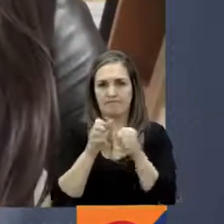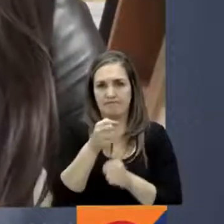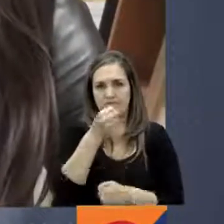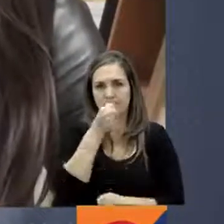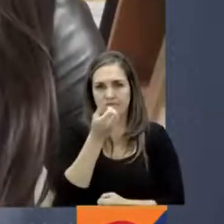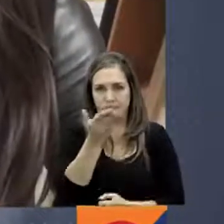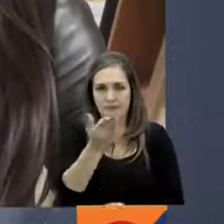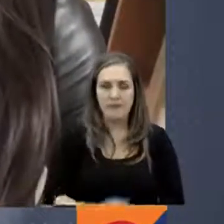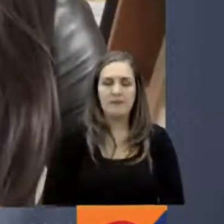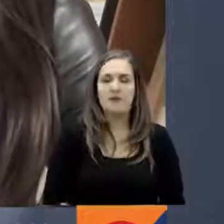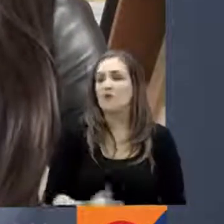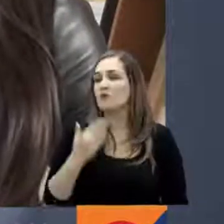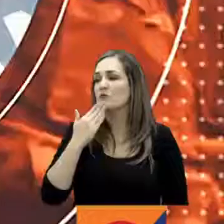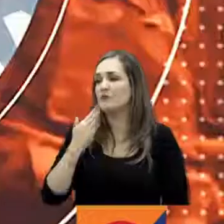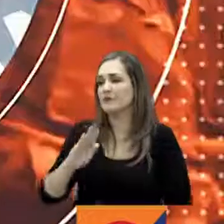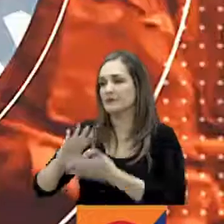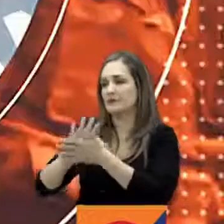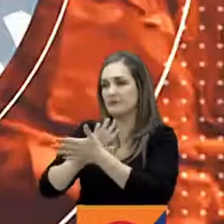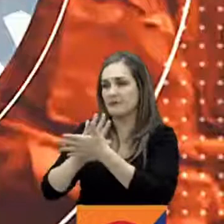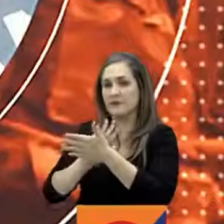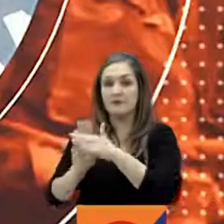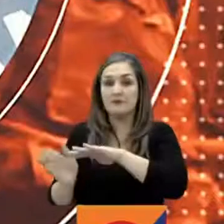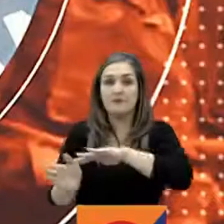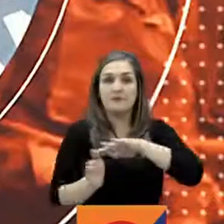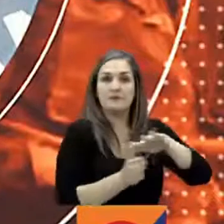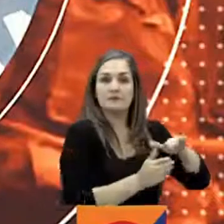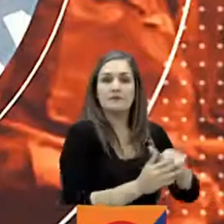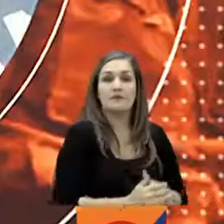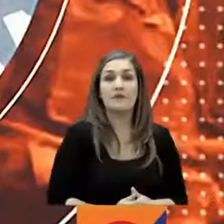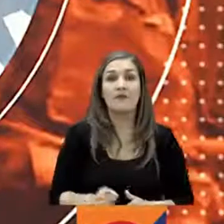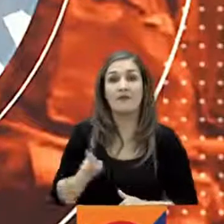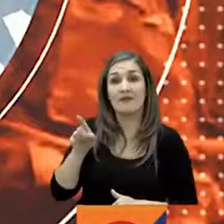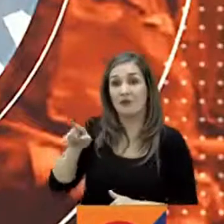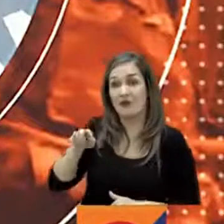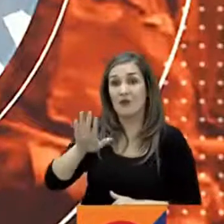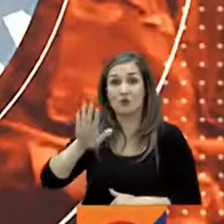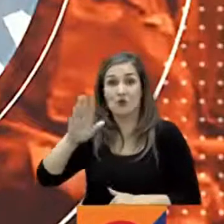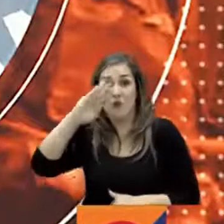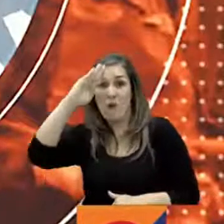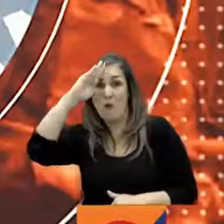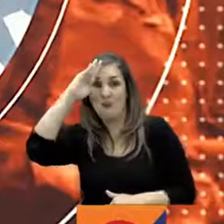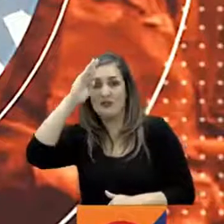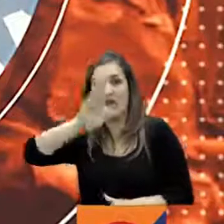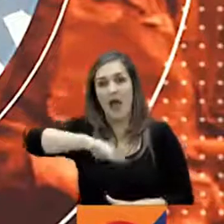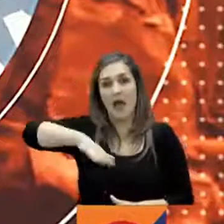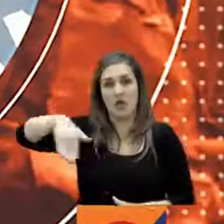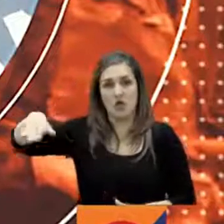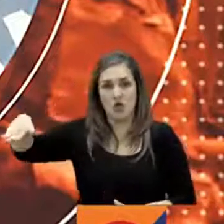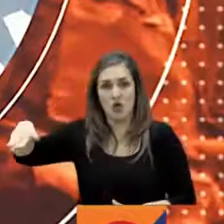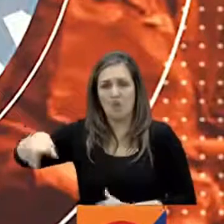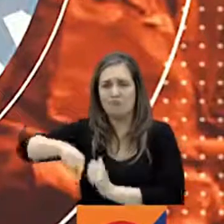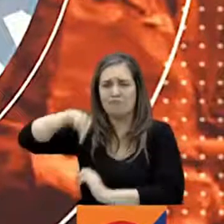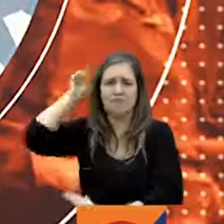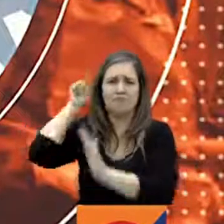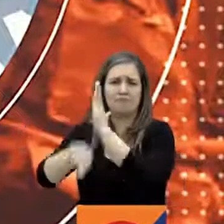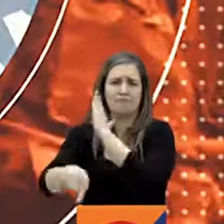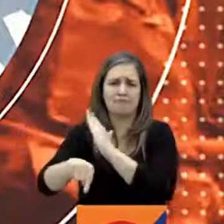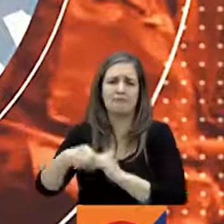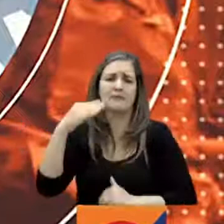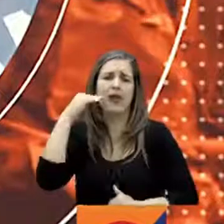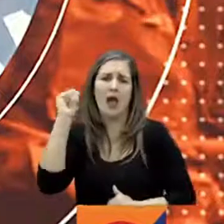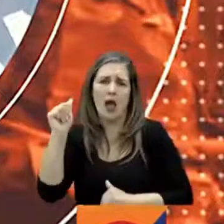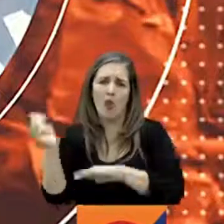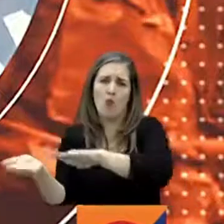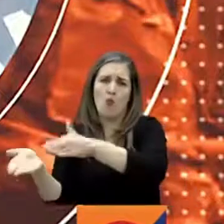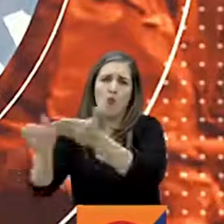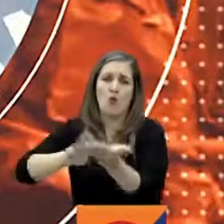24/7. Muchas gracias, Lizeth. Y una emboscada contra una patrulla de la policía en Antioquia dejó como resultado un uniformado herido